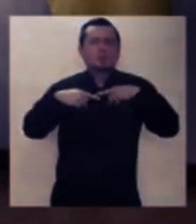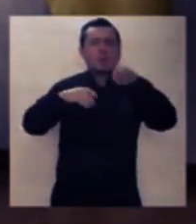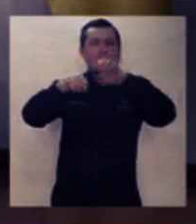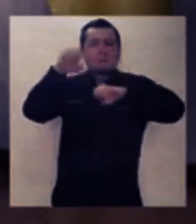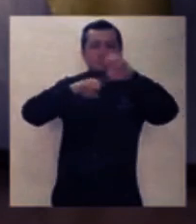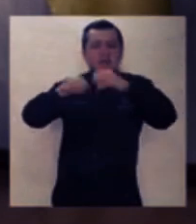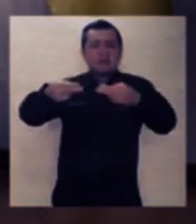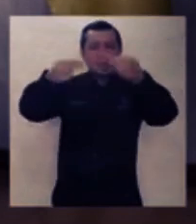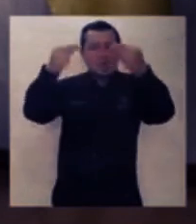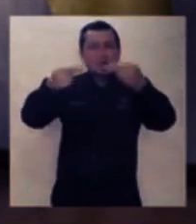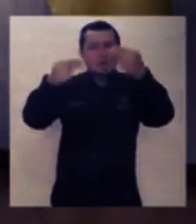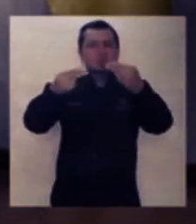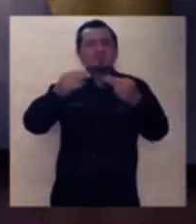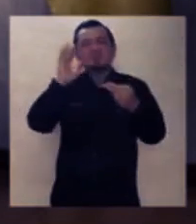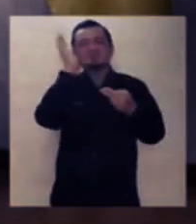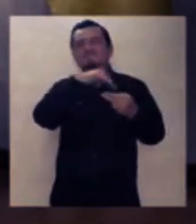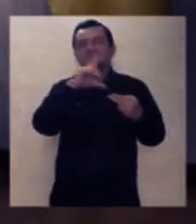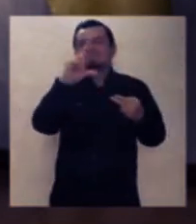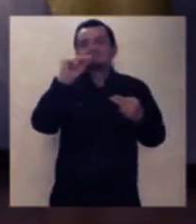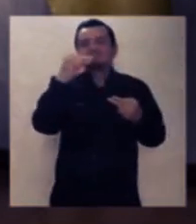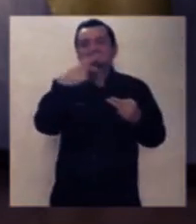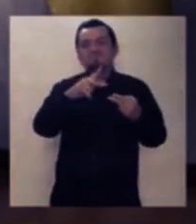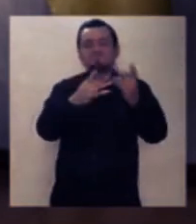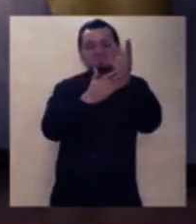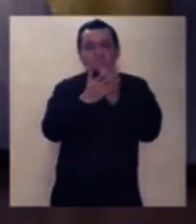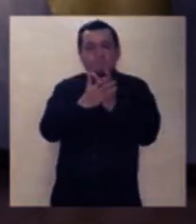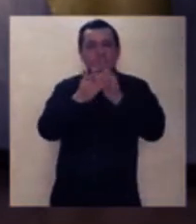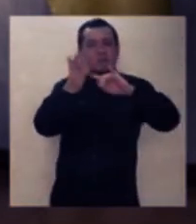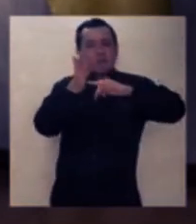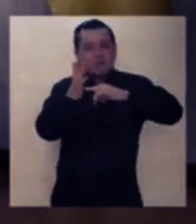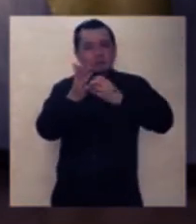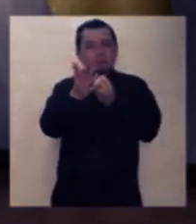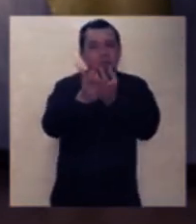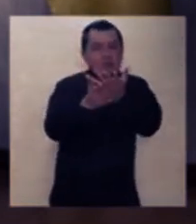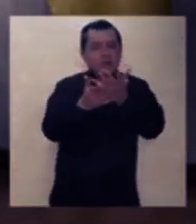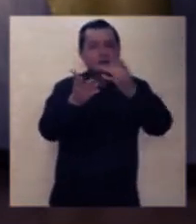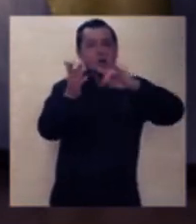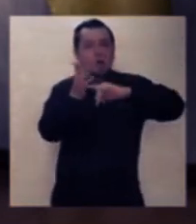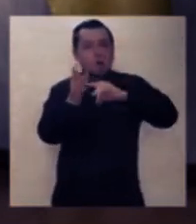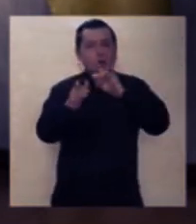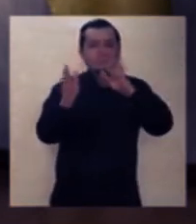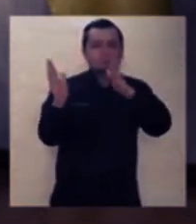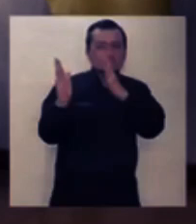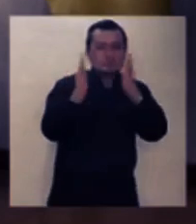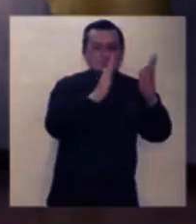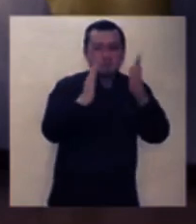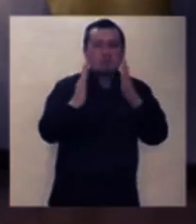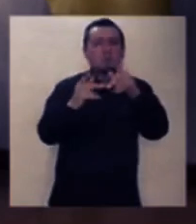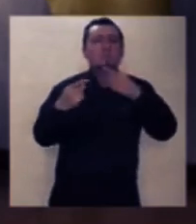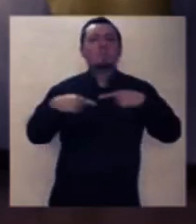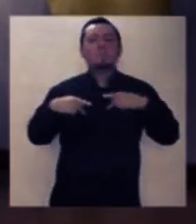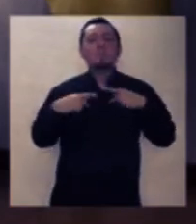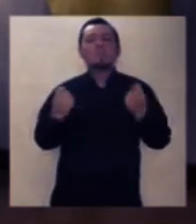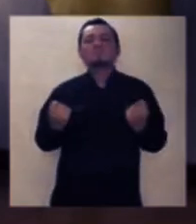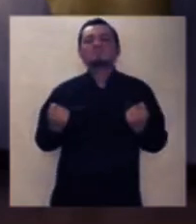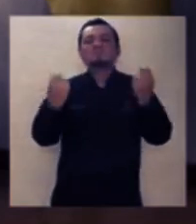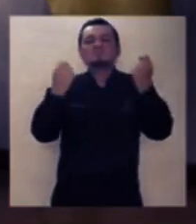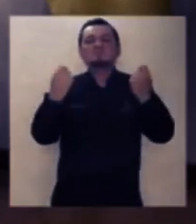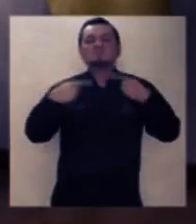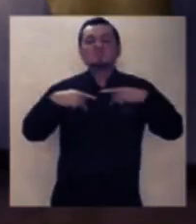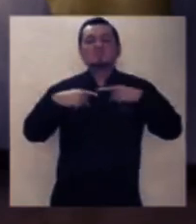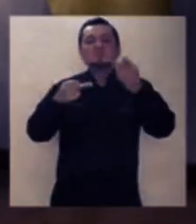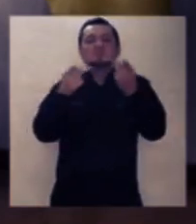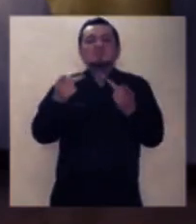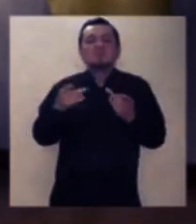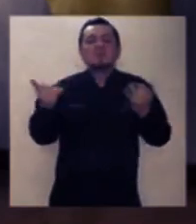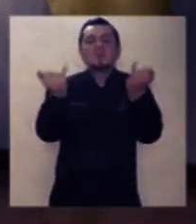enorme mayoría de las empresas y negocios ignoraron, por ejemplo, el llamado a programar horarios de ingreso y salida escalonados, y eso impactó en el nivel de